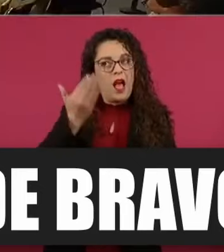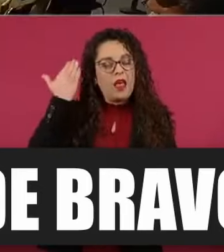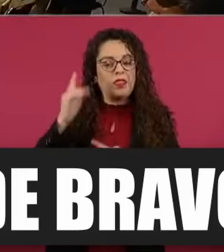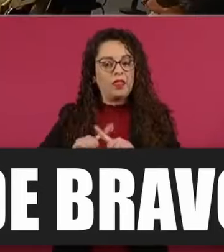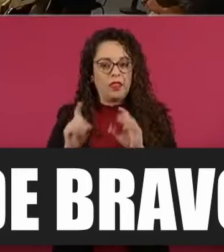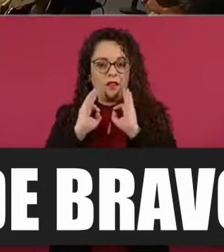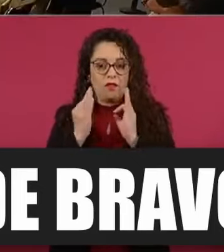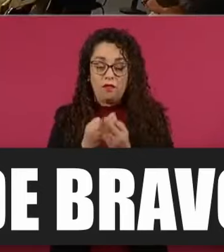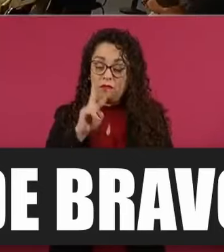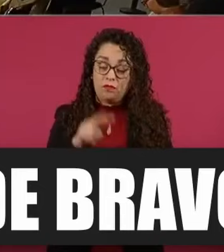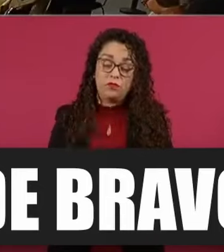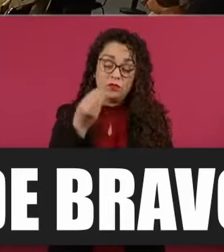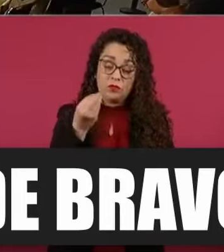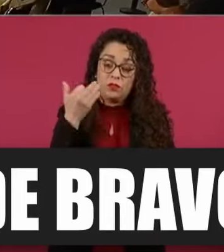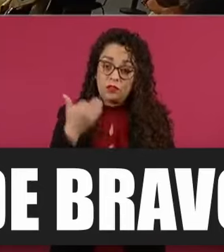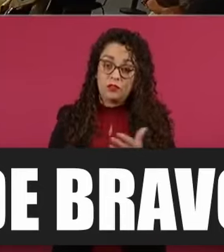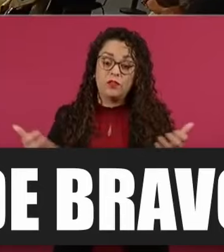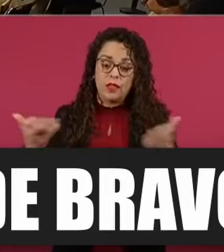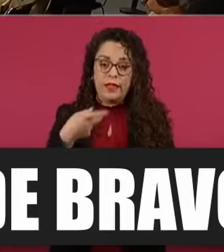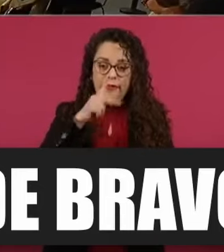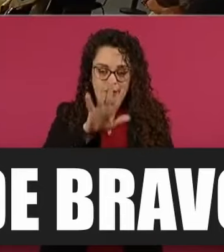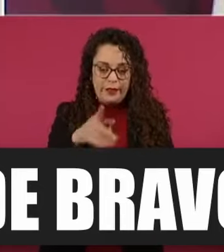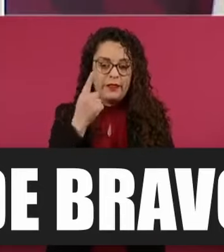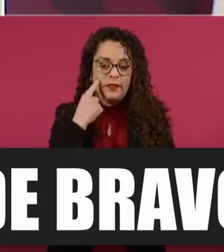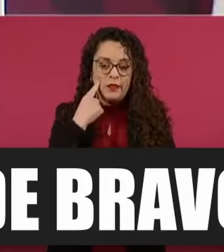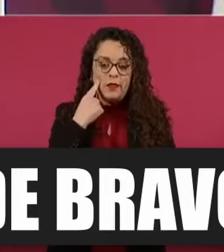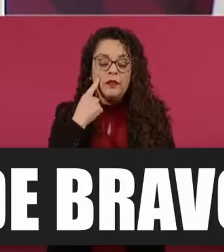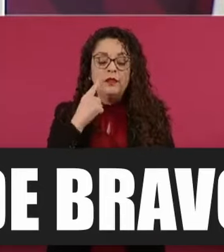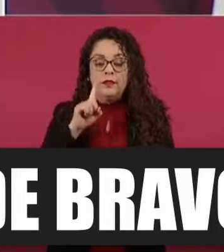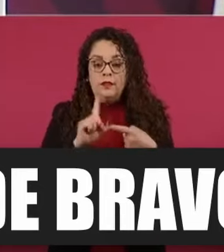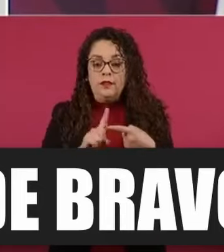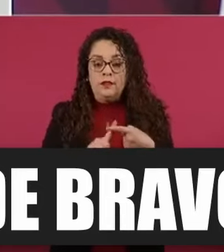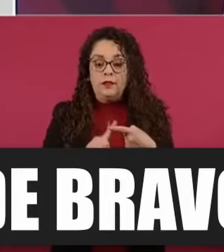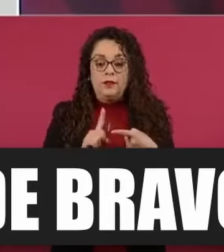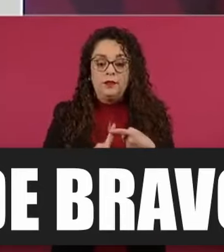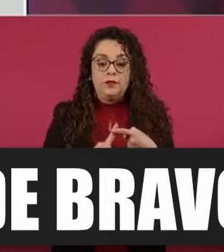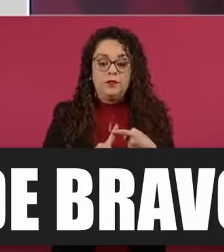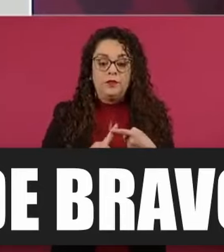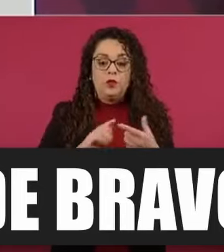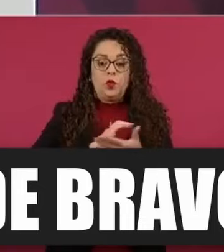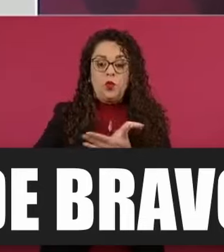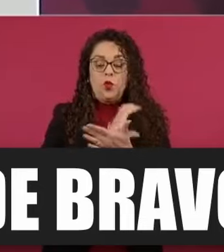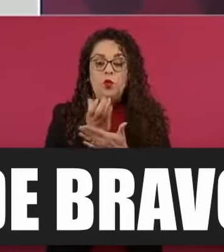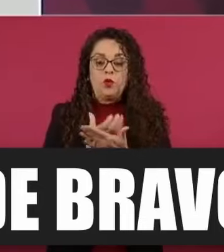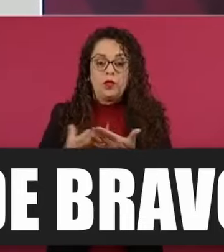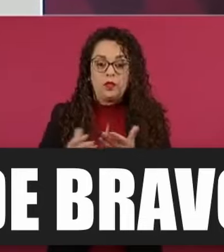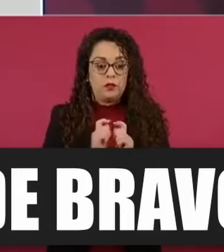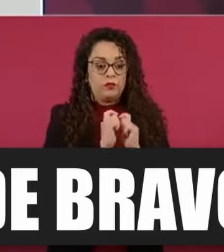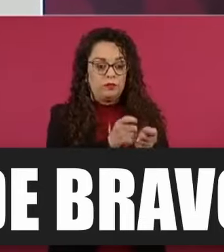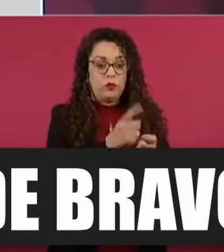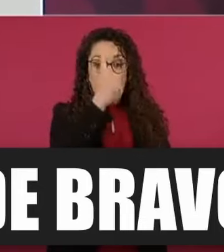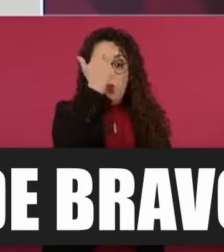que faltan todavía por hacer. Entonces, ¿qué se hacía con el mantenimiento? Uno, eran contratos por estado